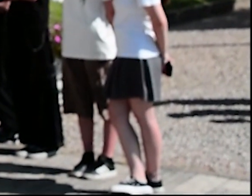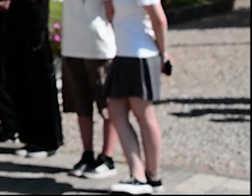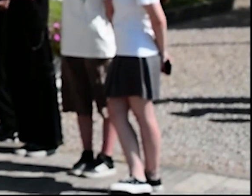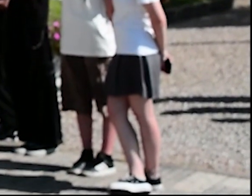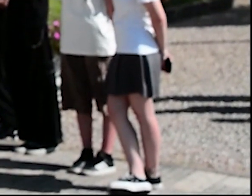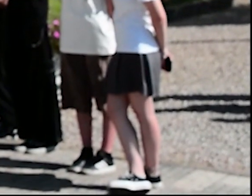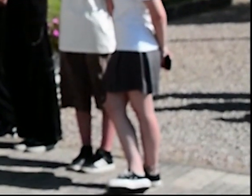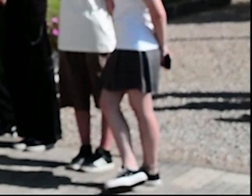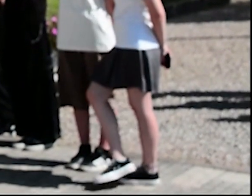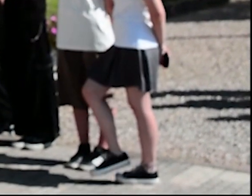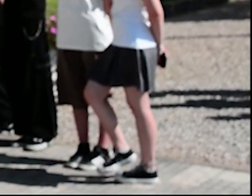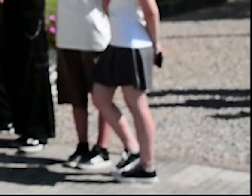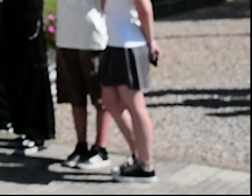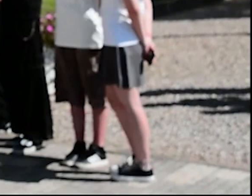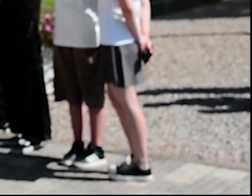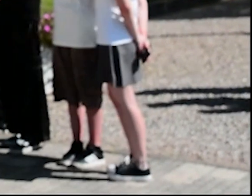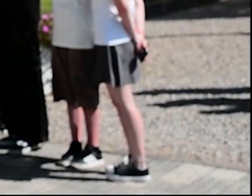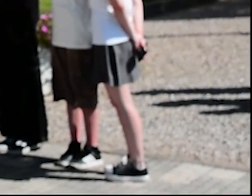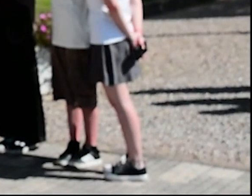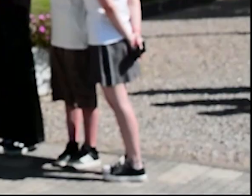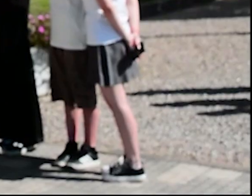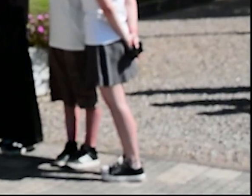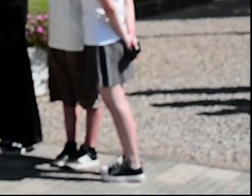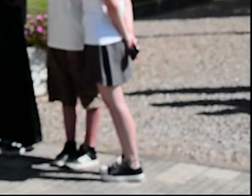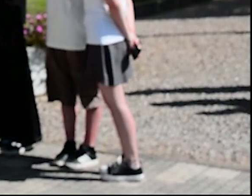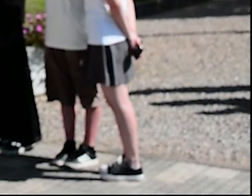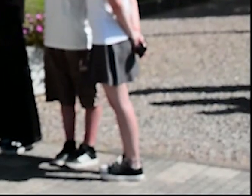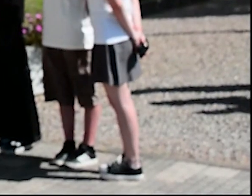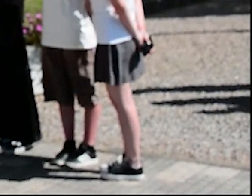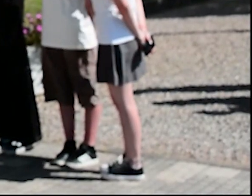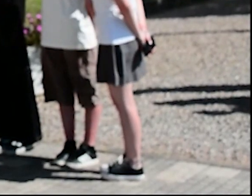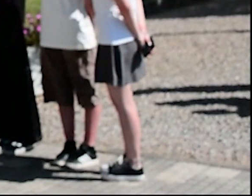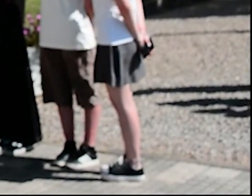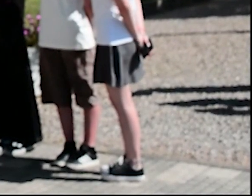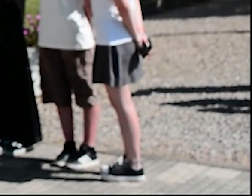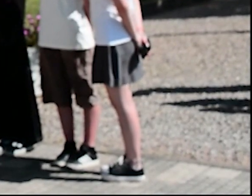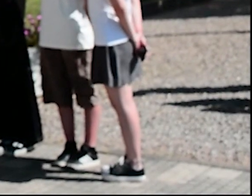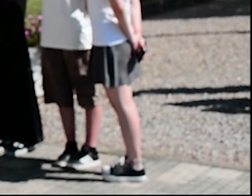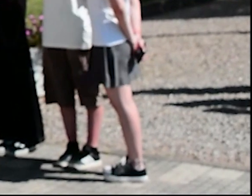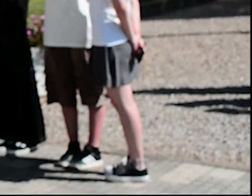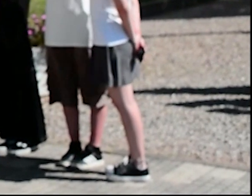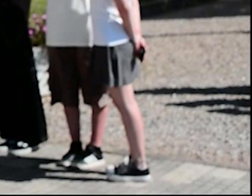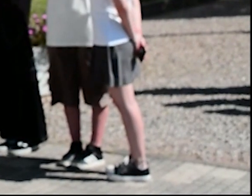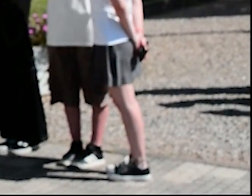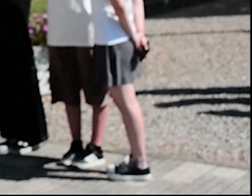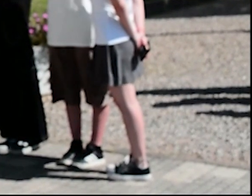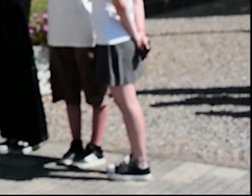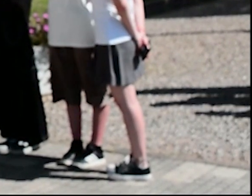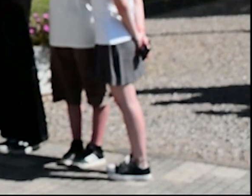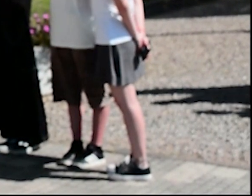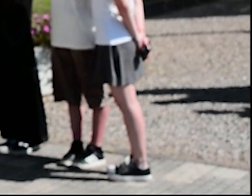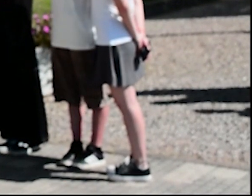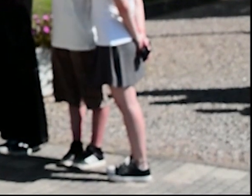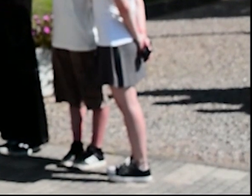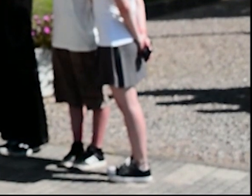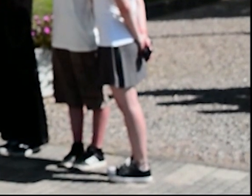the cathedral, Inmaculate Concepción de Minas. The rise in population and the hygiene problem in the center of